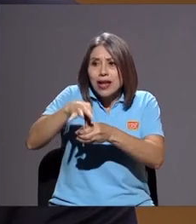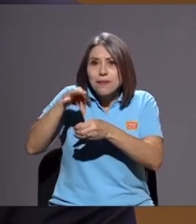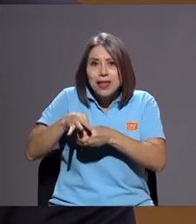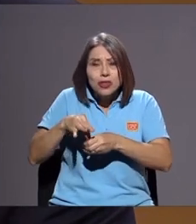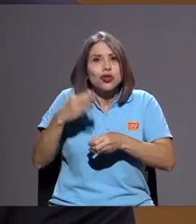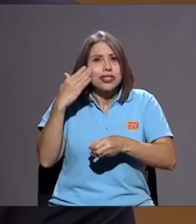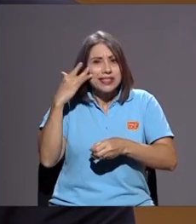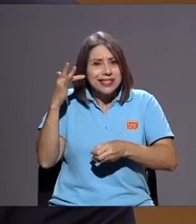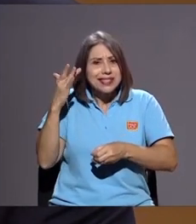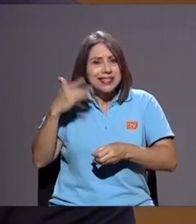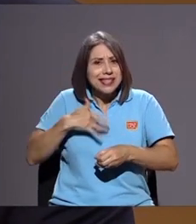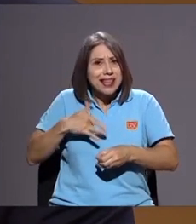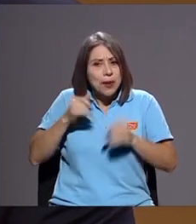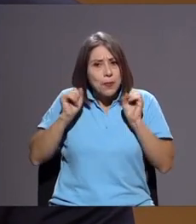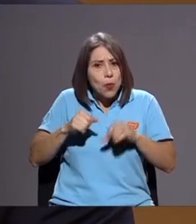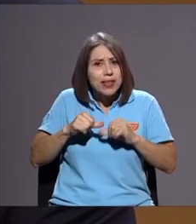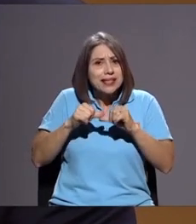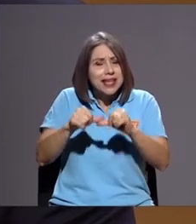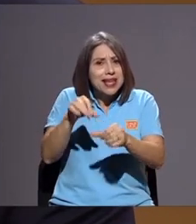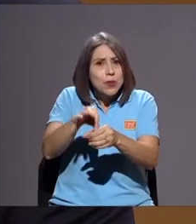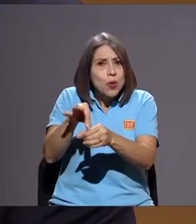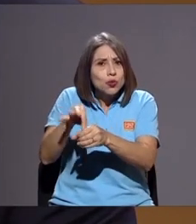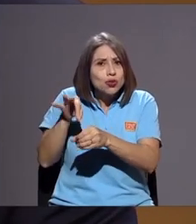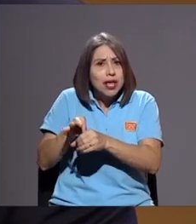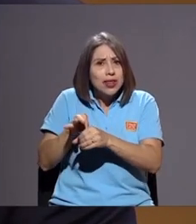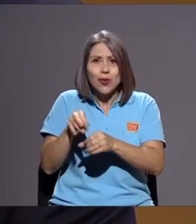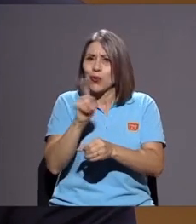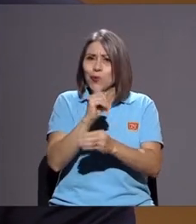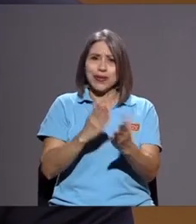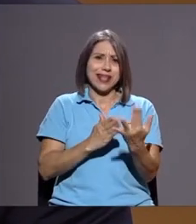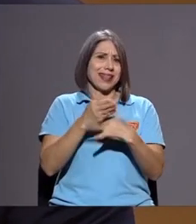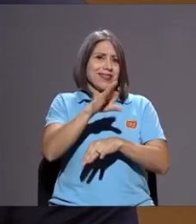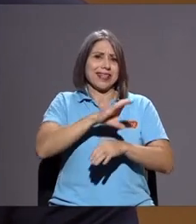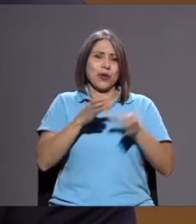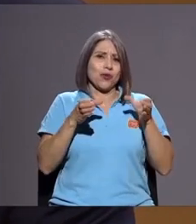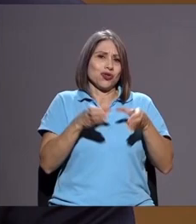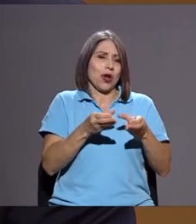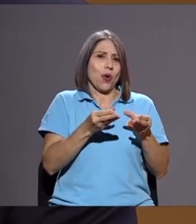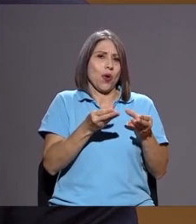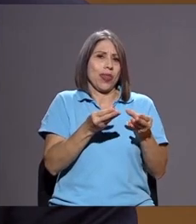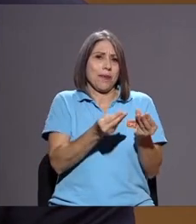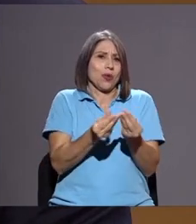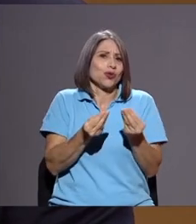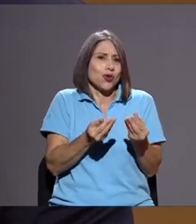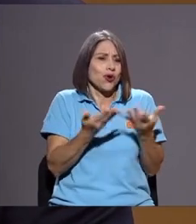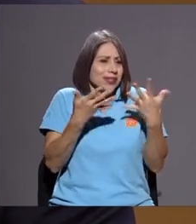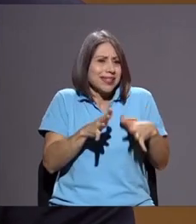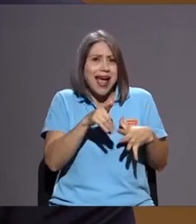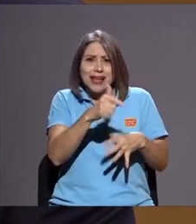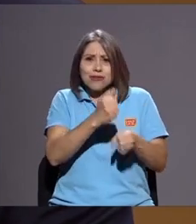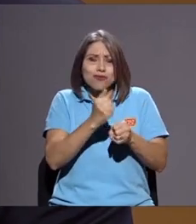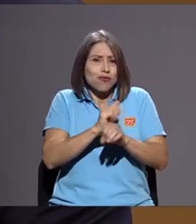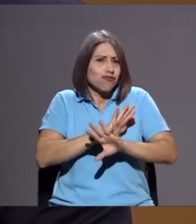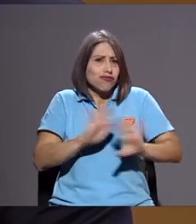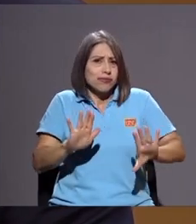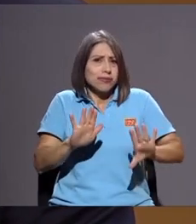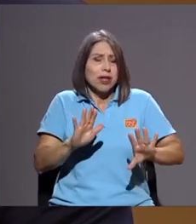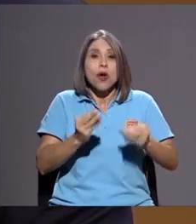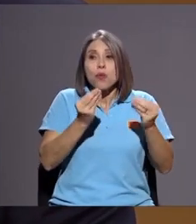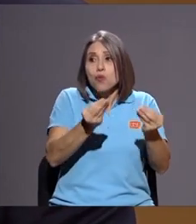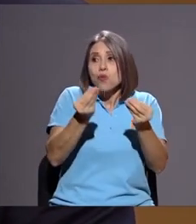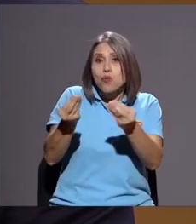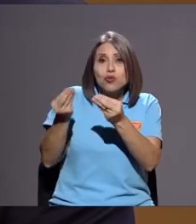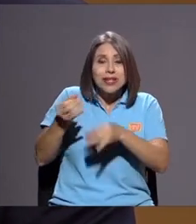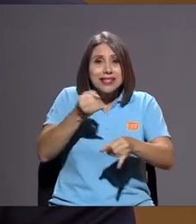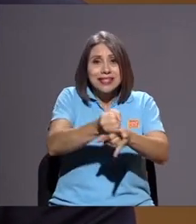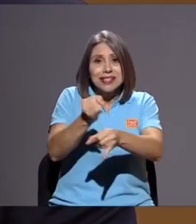no es a través de tener el consejo de producción al consejo de producción yo creo que ya hizo su papel y en todas ellas muchas de esas instituciones hicieron